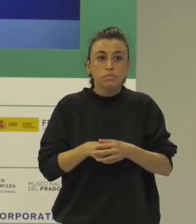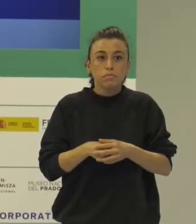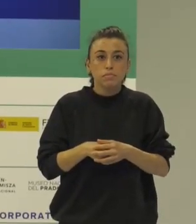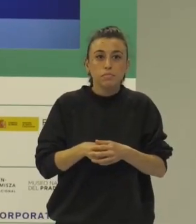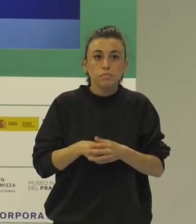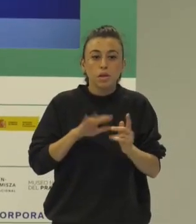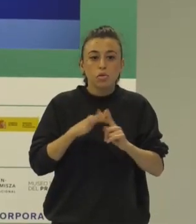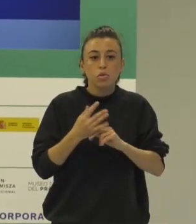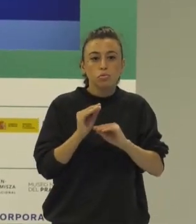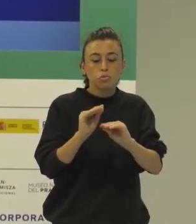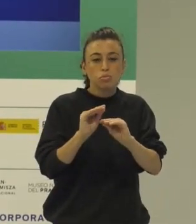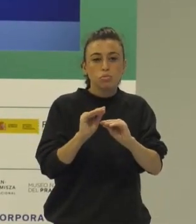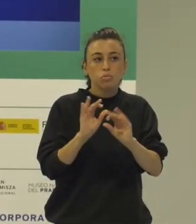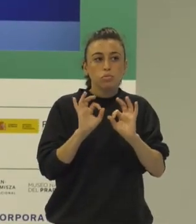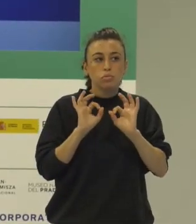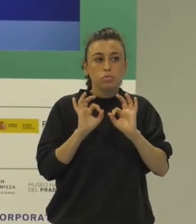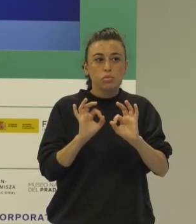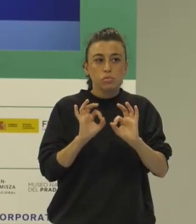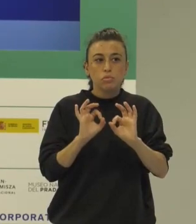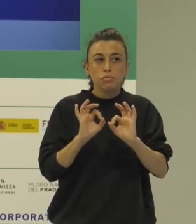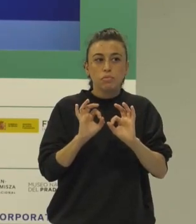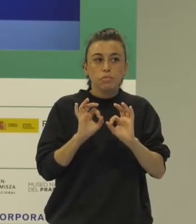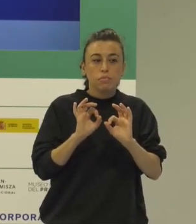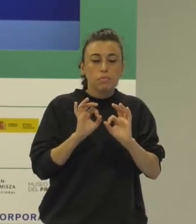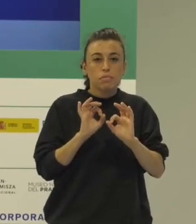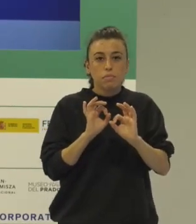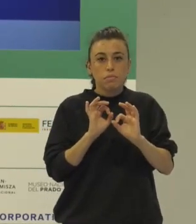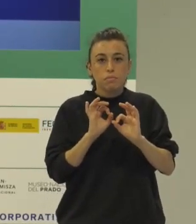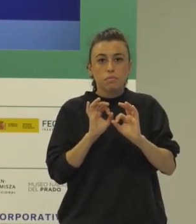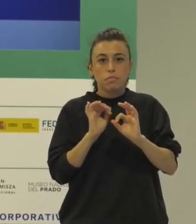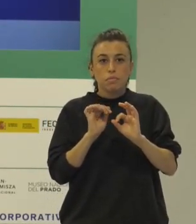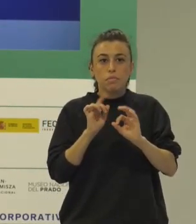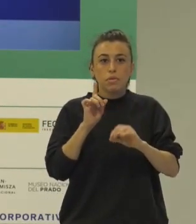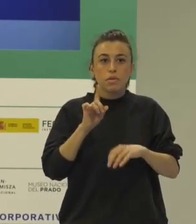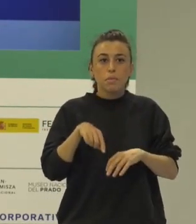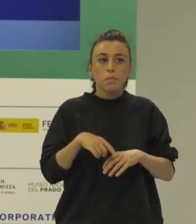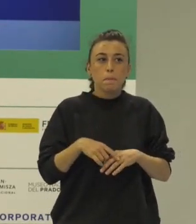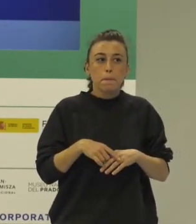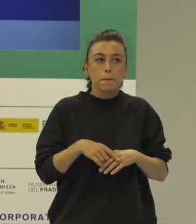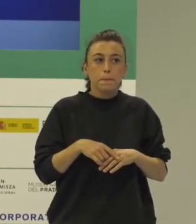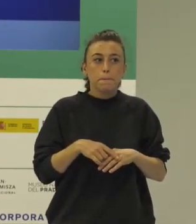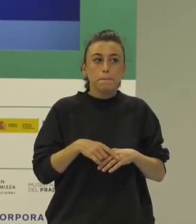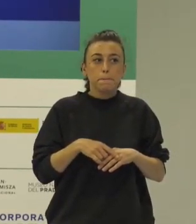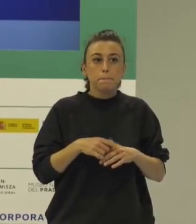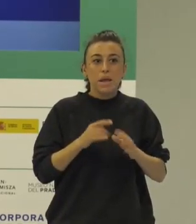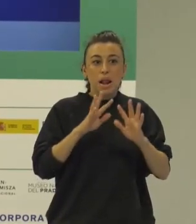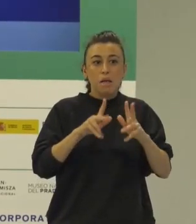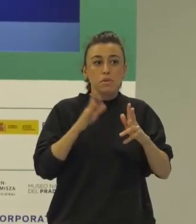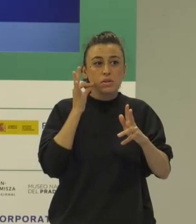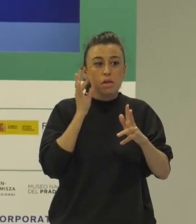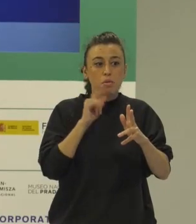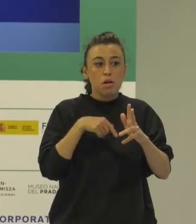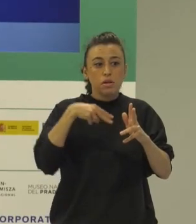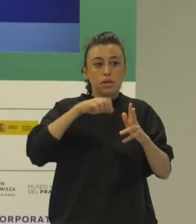José Rubén. Fue encarcelada también la administradora del medio. Y esto lo que significa es un